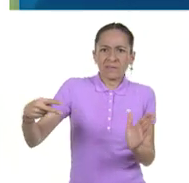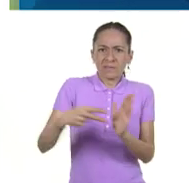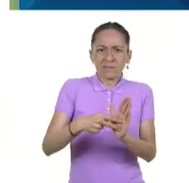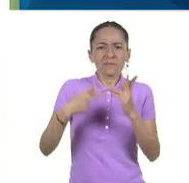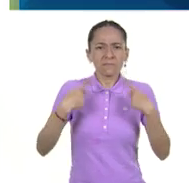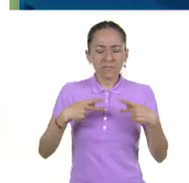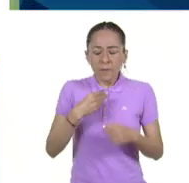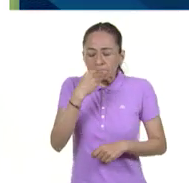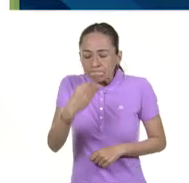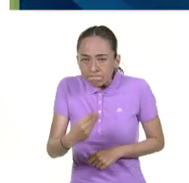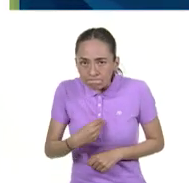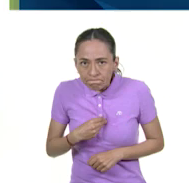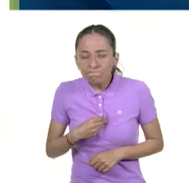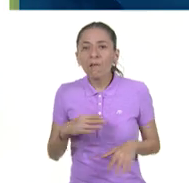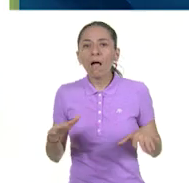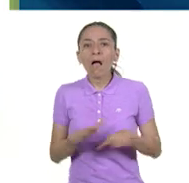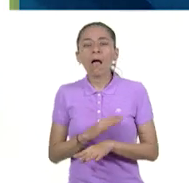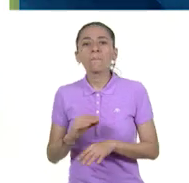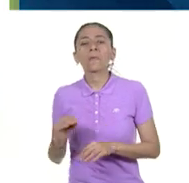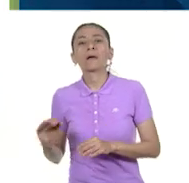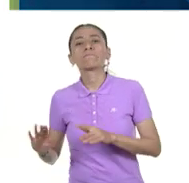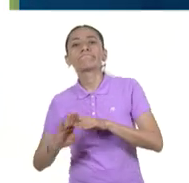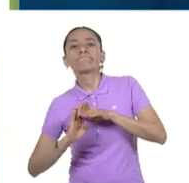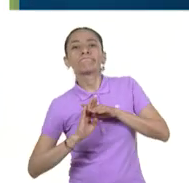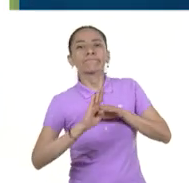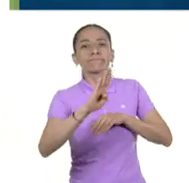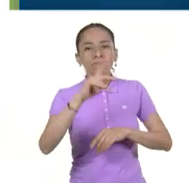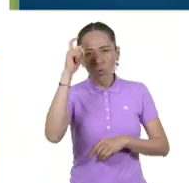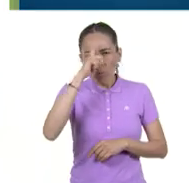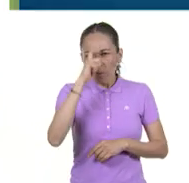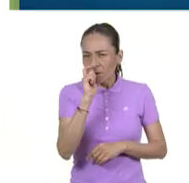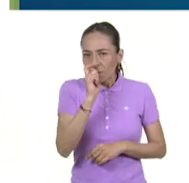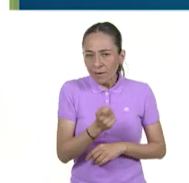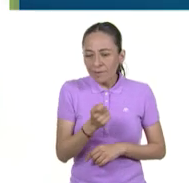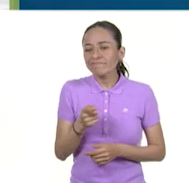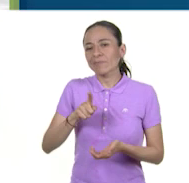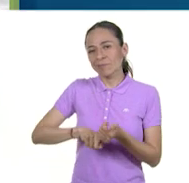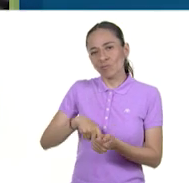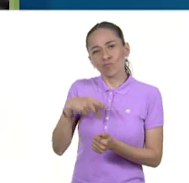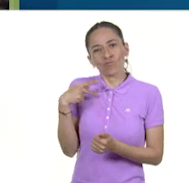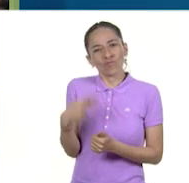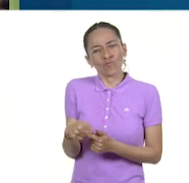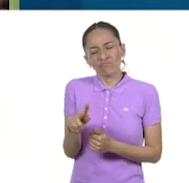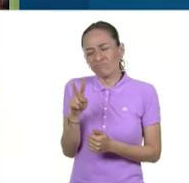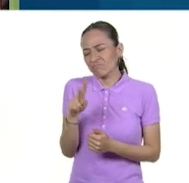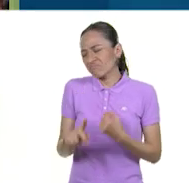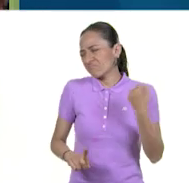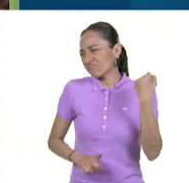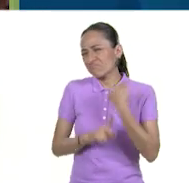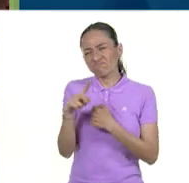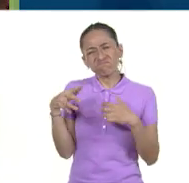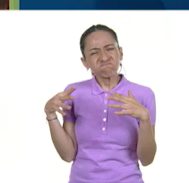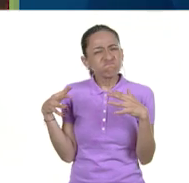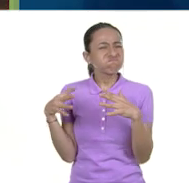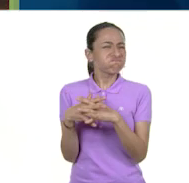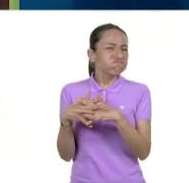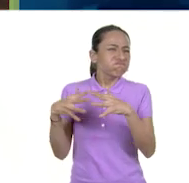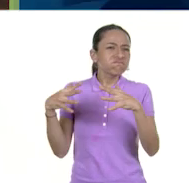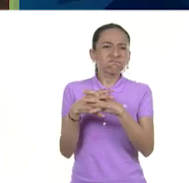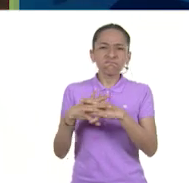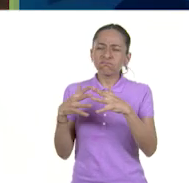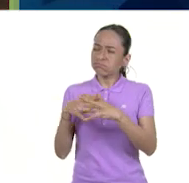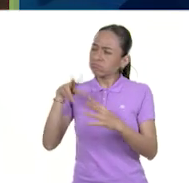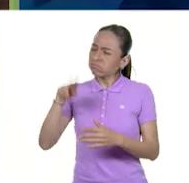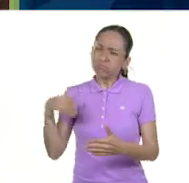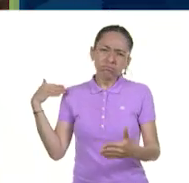a desplazarse a Turquía. La causa es una guerra interna que se ha prolongado por varios años en este